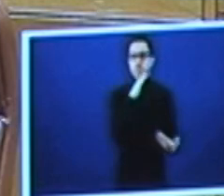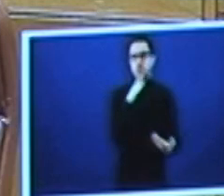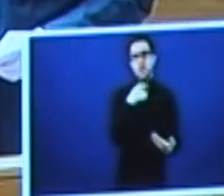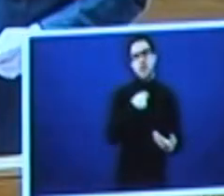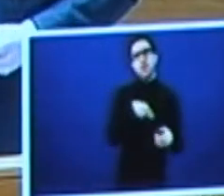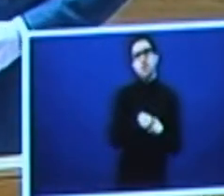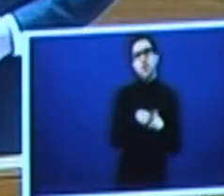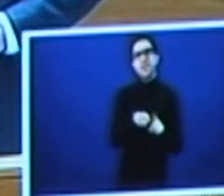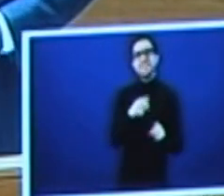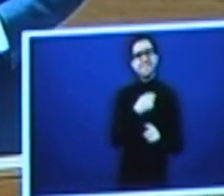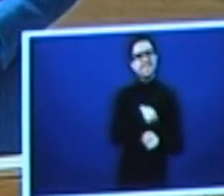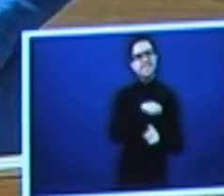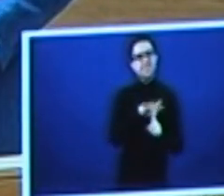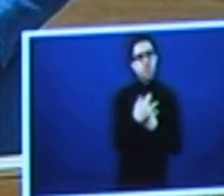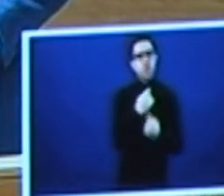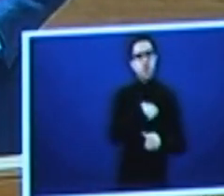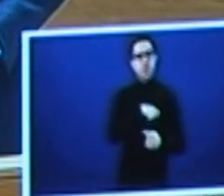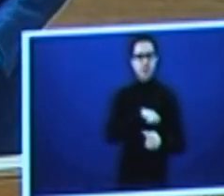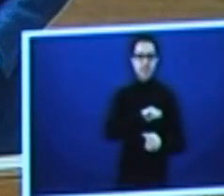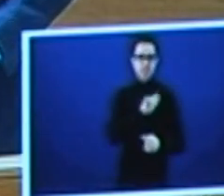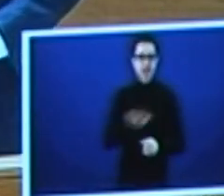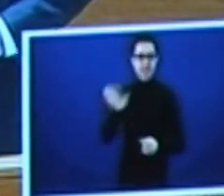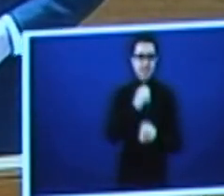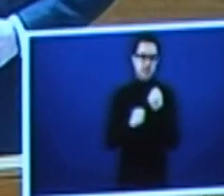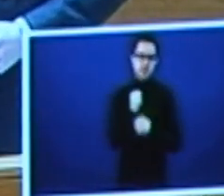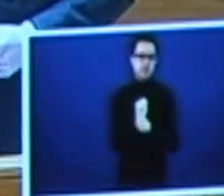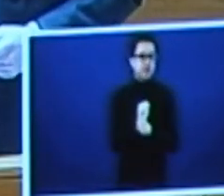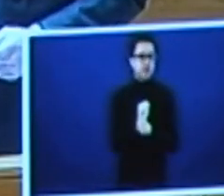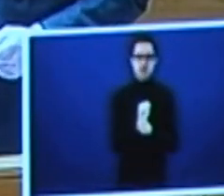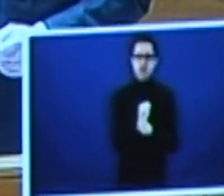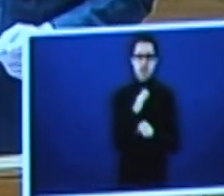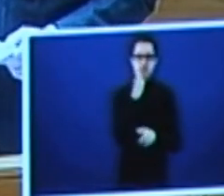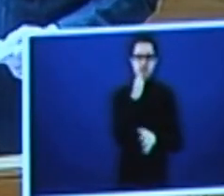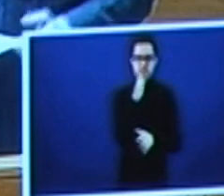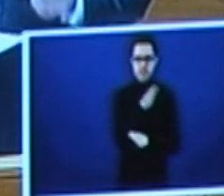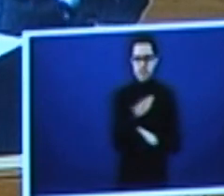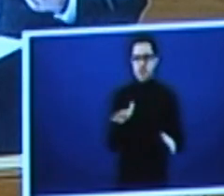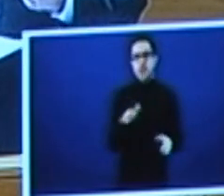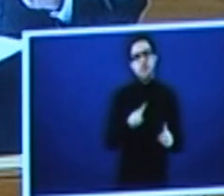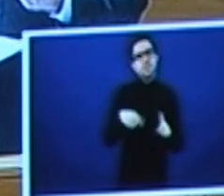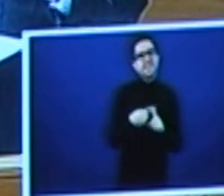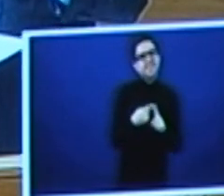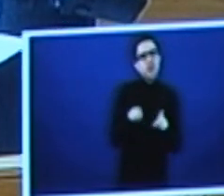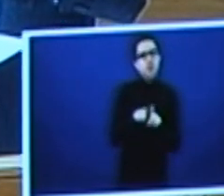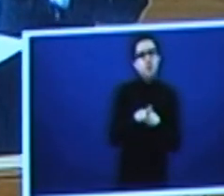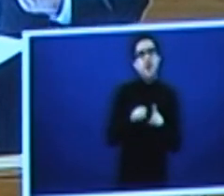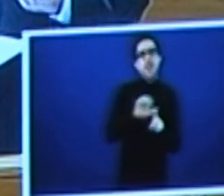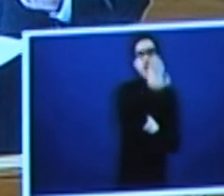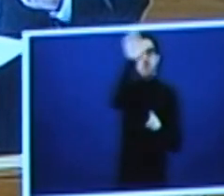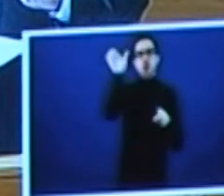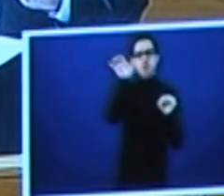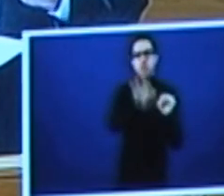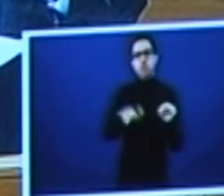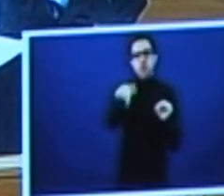España. E non é boa tampouco porque pésima é a situación económica do sur de Europa, de Grecia,